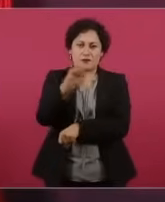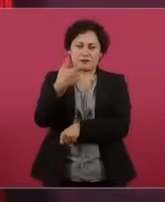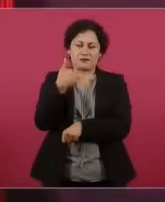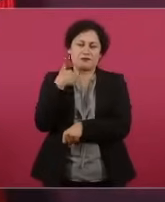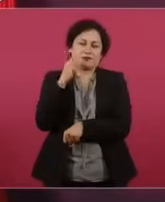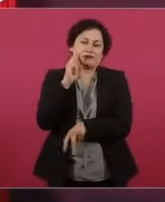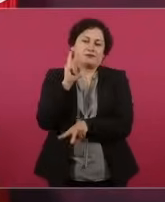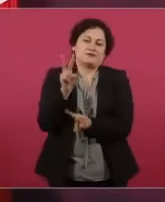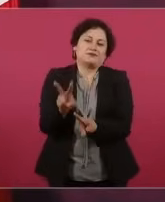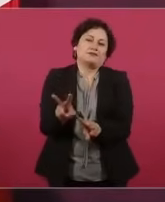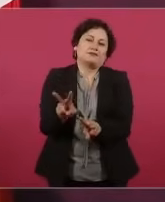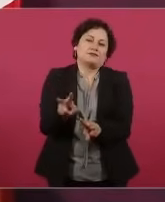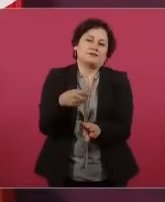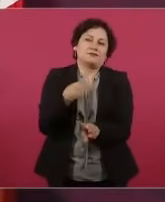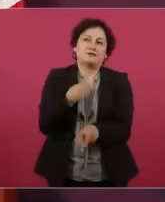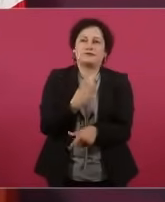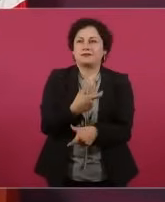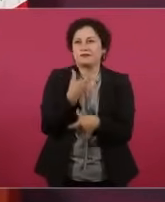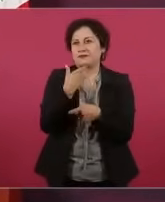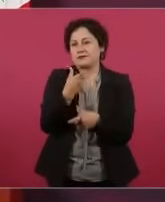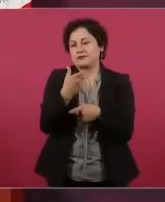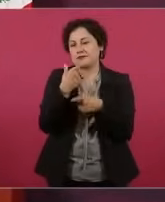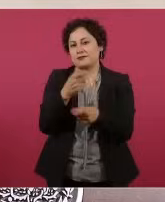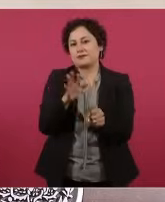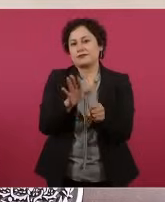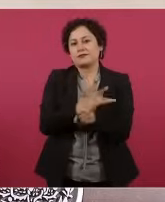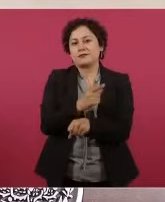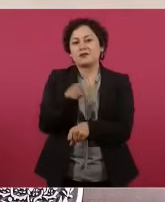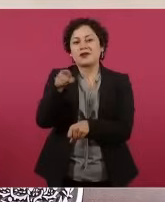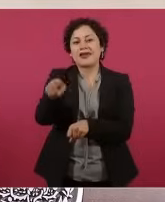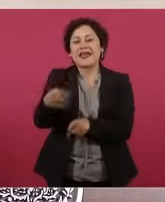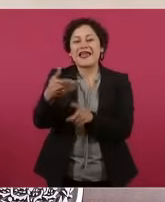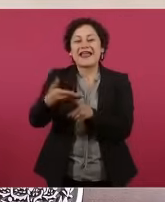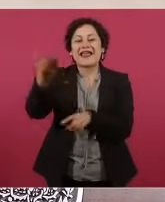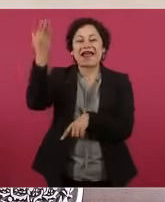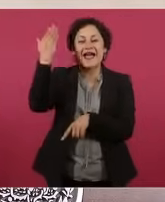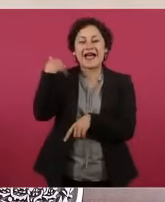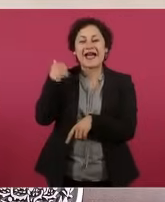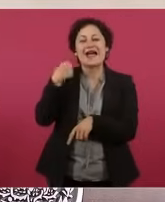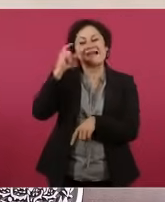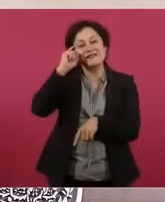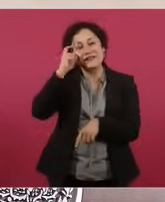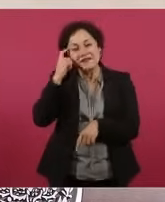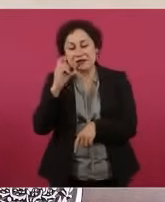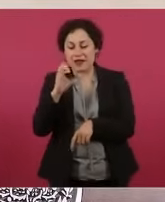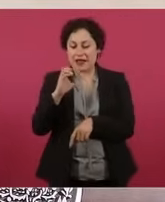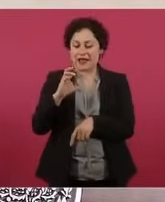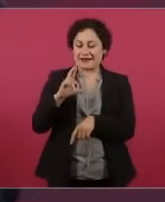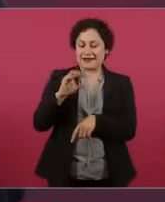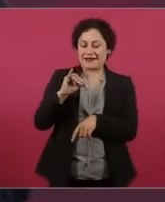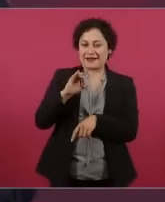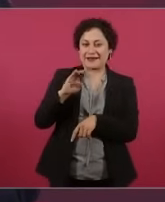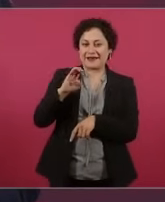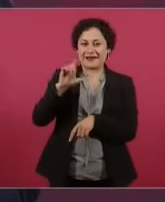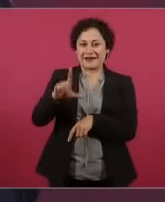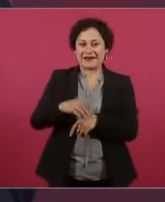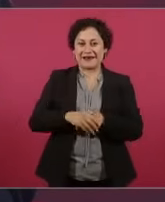Porque se enojaba con el pobre de Krill. ¿Qué espera Santiago?